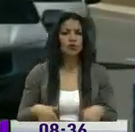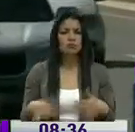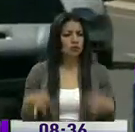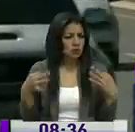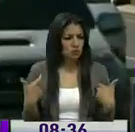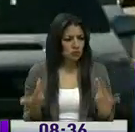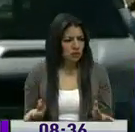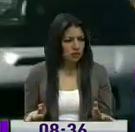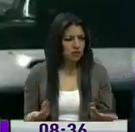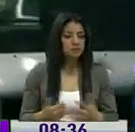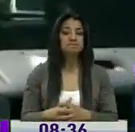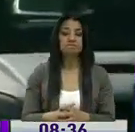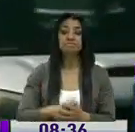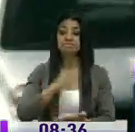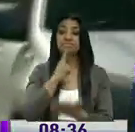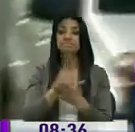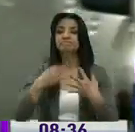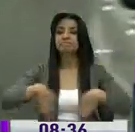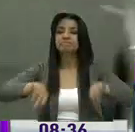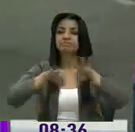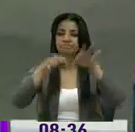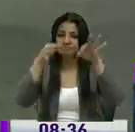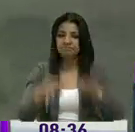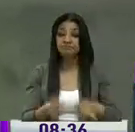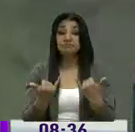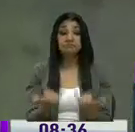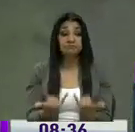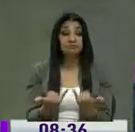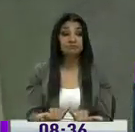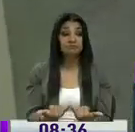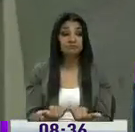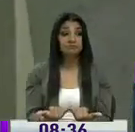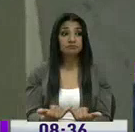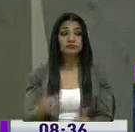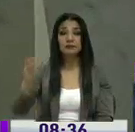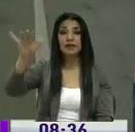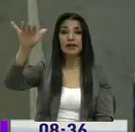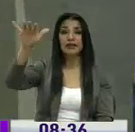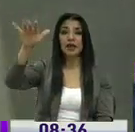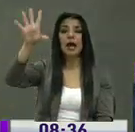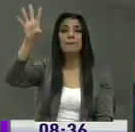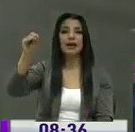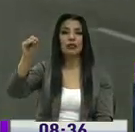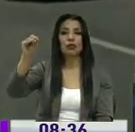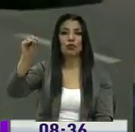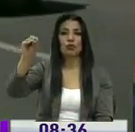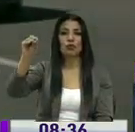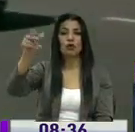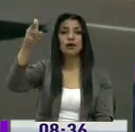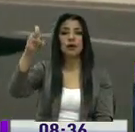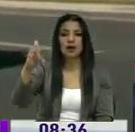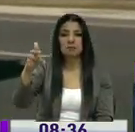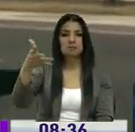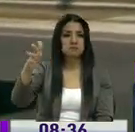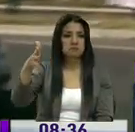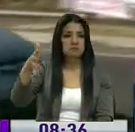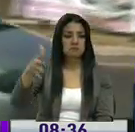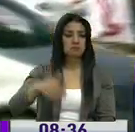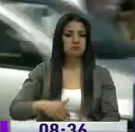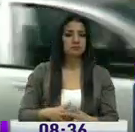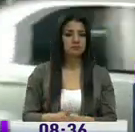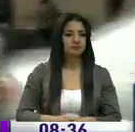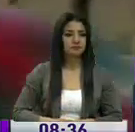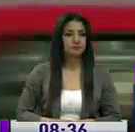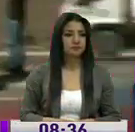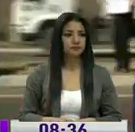también cabe señalar y es importante verificar que en estos momentos el radar está apagado y tampoco tiene la cámara en uno de los sentidos.